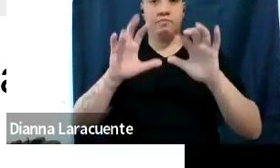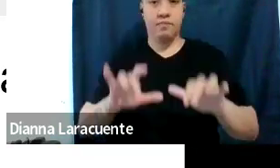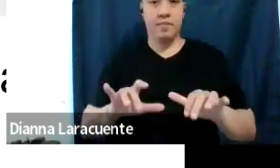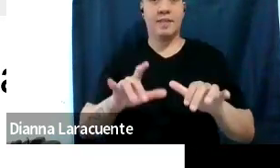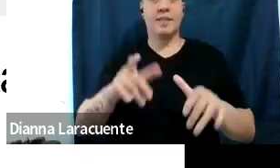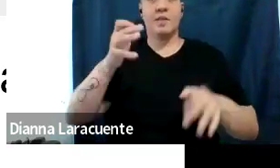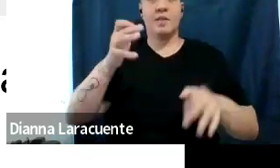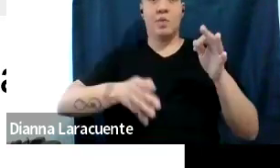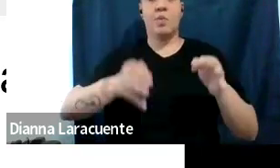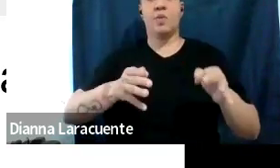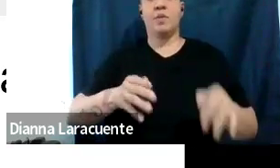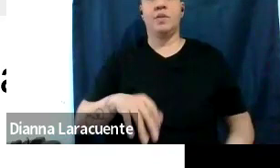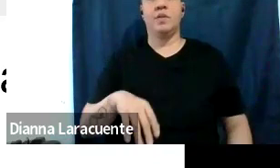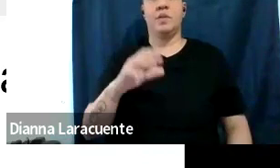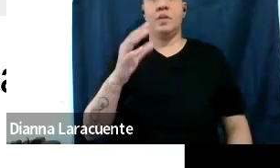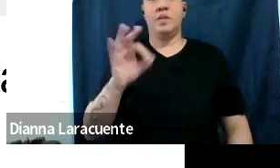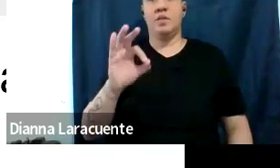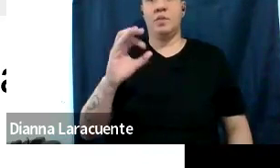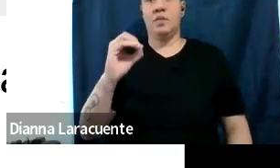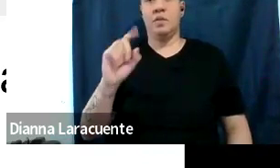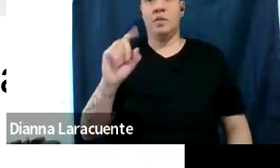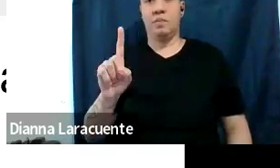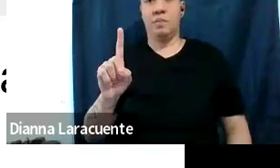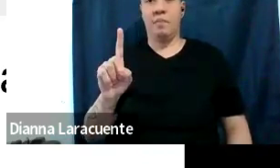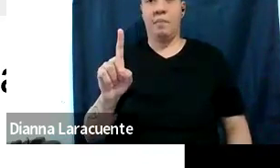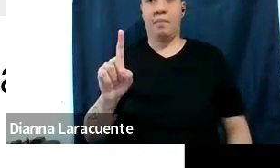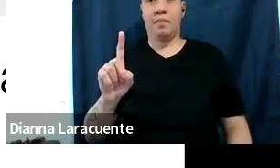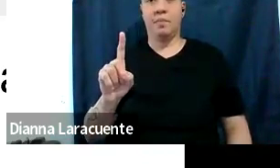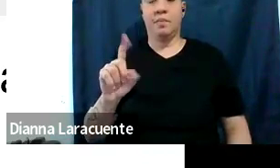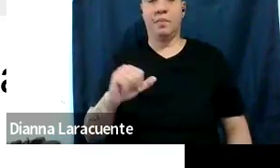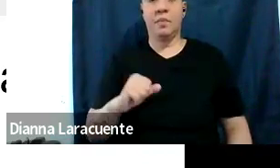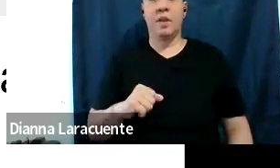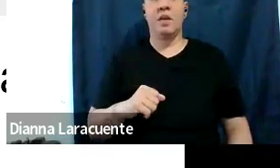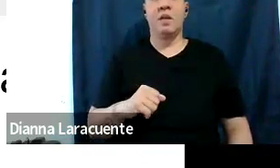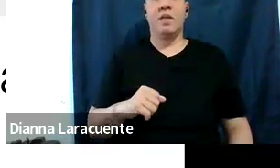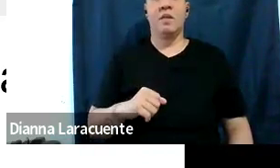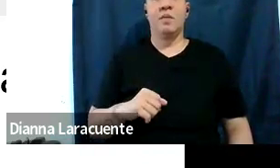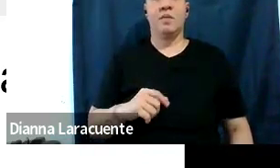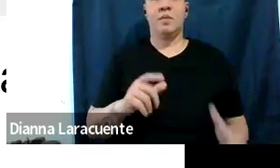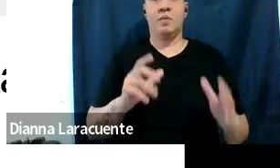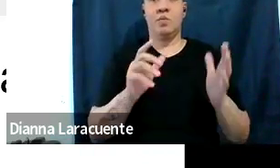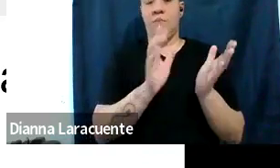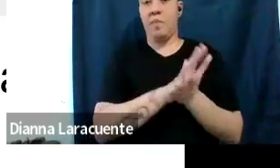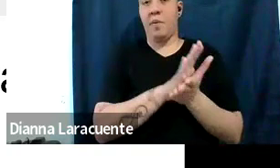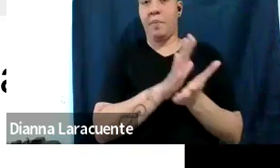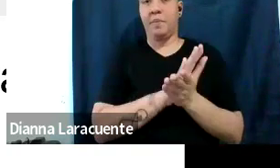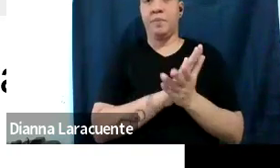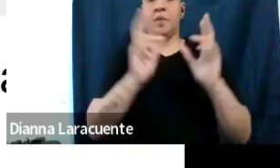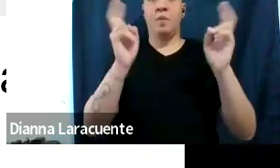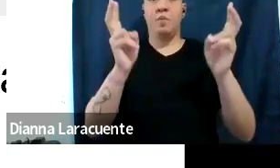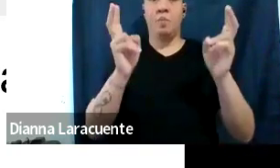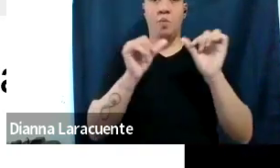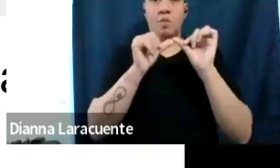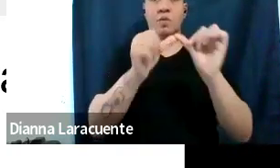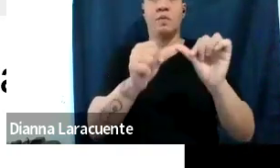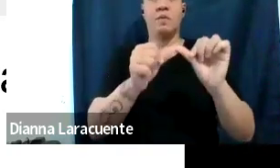juicio del 1901. Se tiró una hoja titulada Pueblo Soberano, vayan a